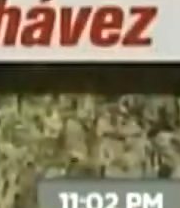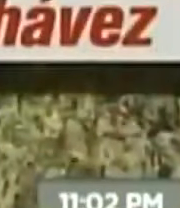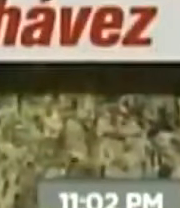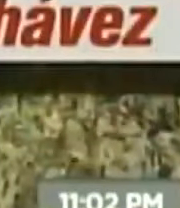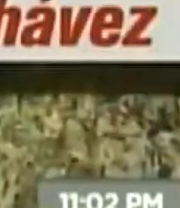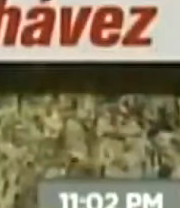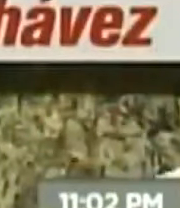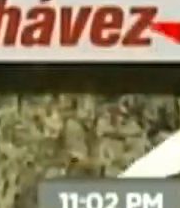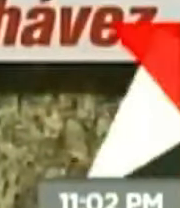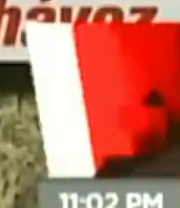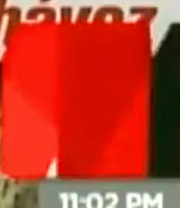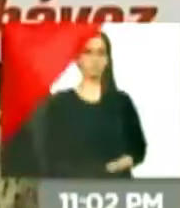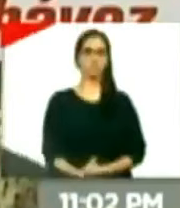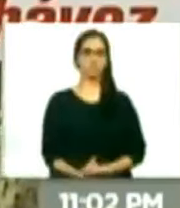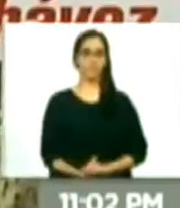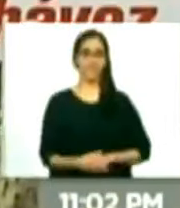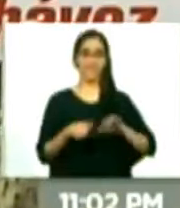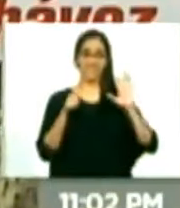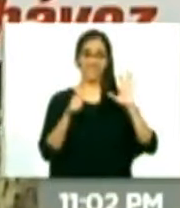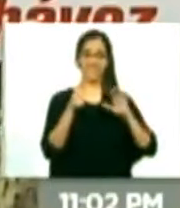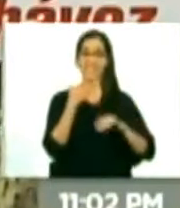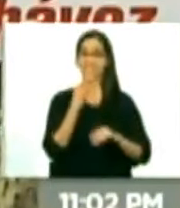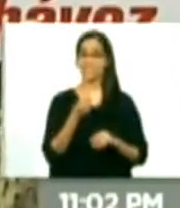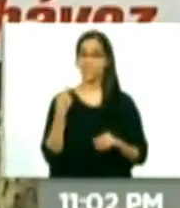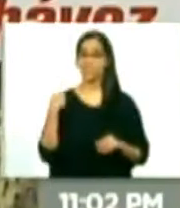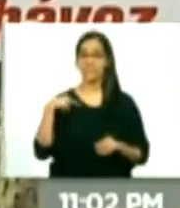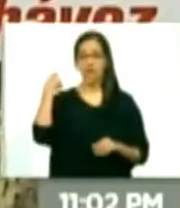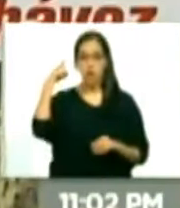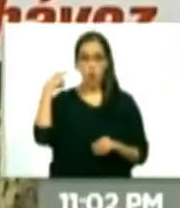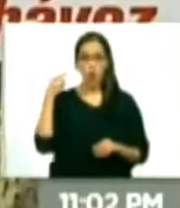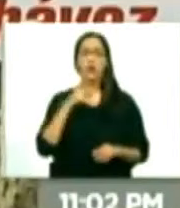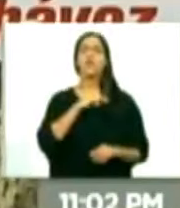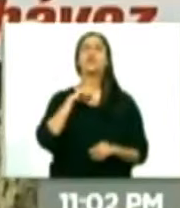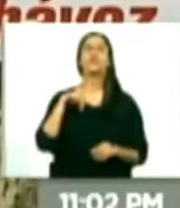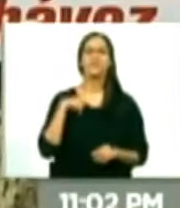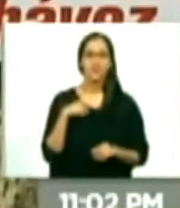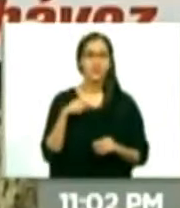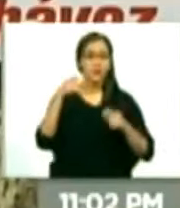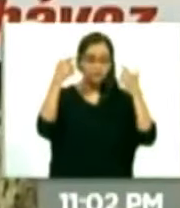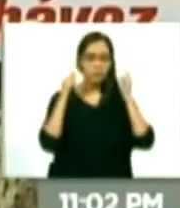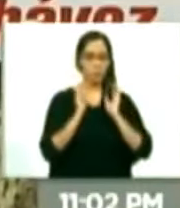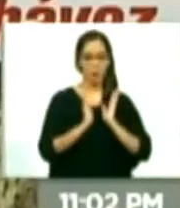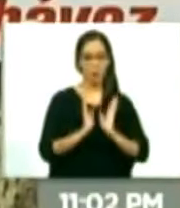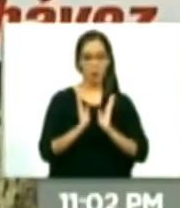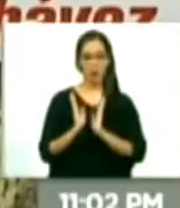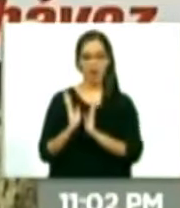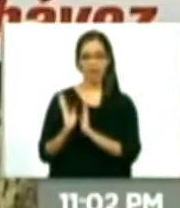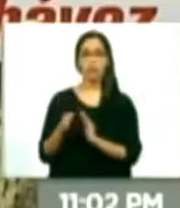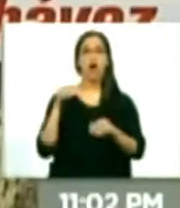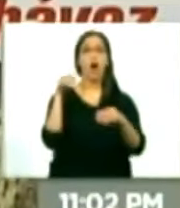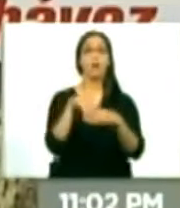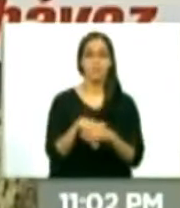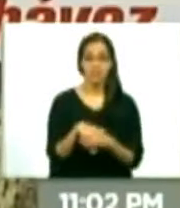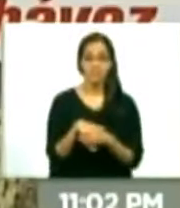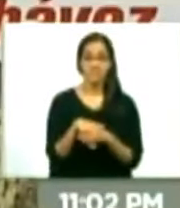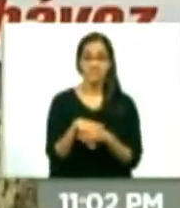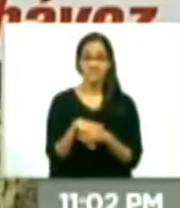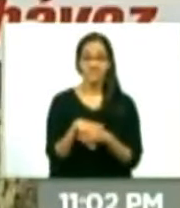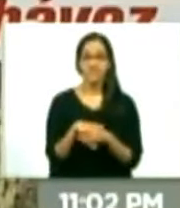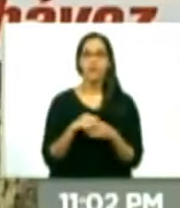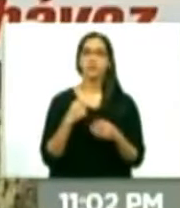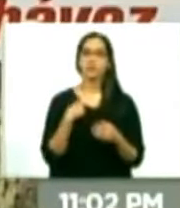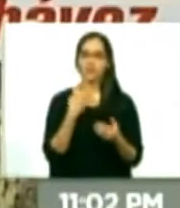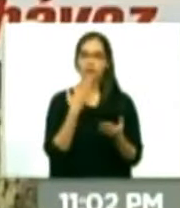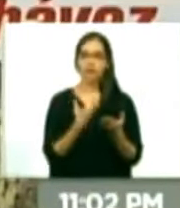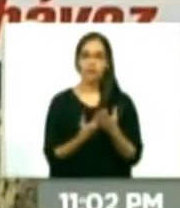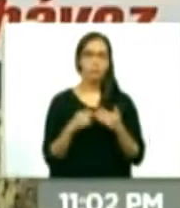El 6D los tiene locos. A nosotros los chavistas vamos ordenaditos a votar. Ordenaditos a votar. Mire, yo le agradezco,